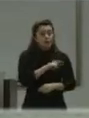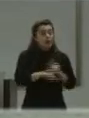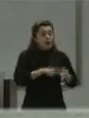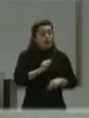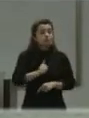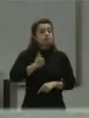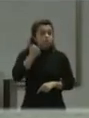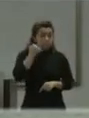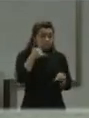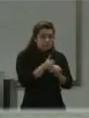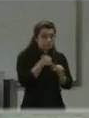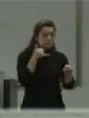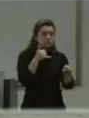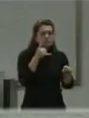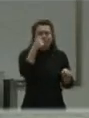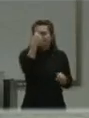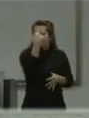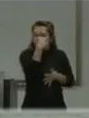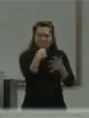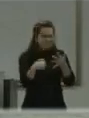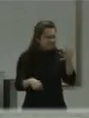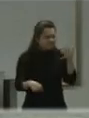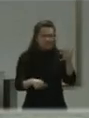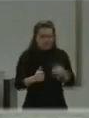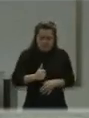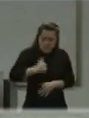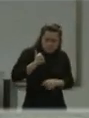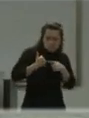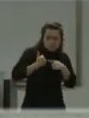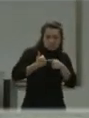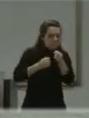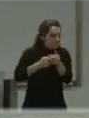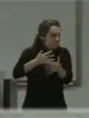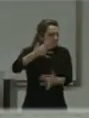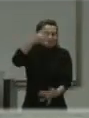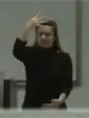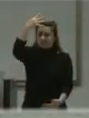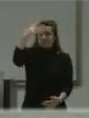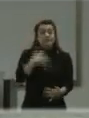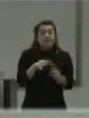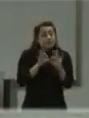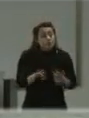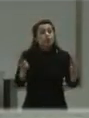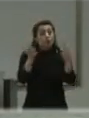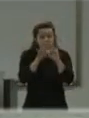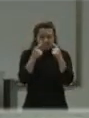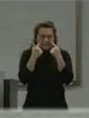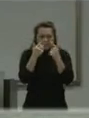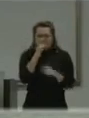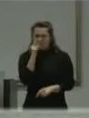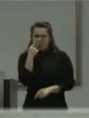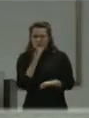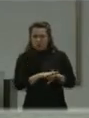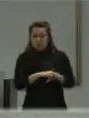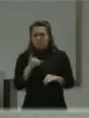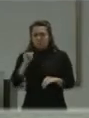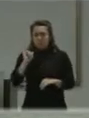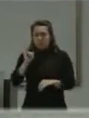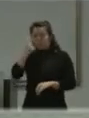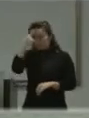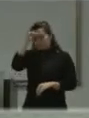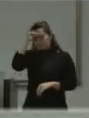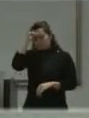sexualmente o muchos tipos de abusos que son muy importantes y ya ya se